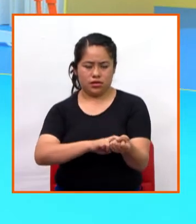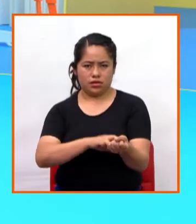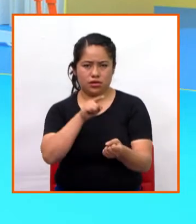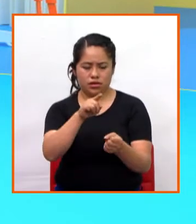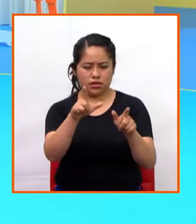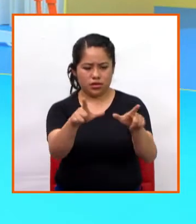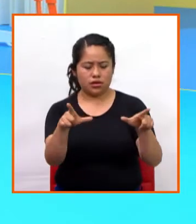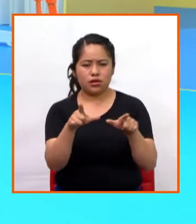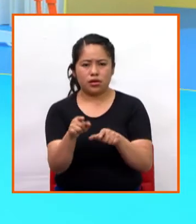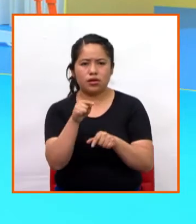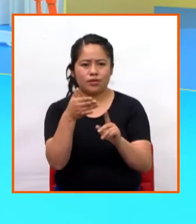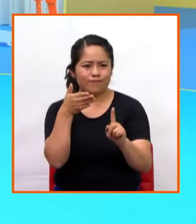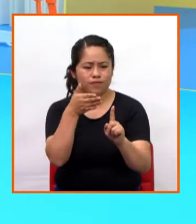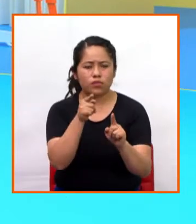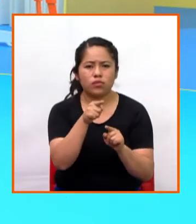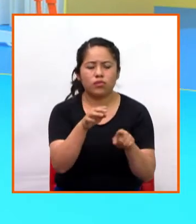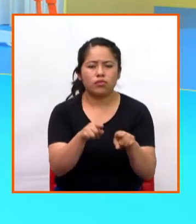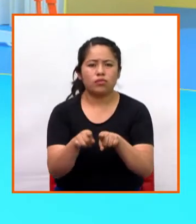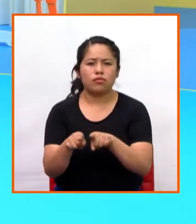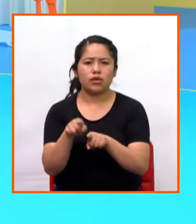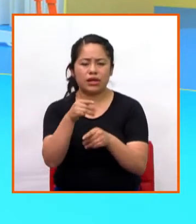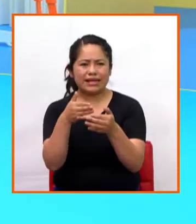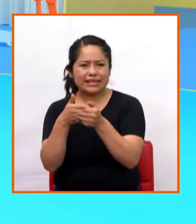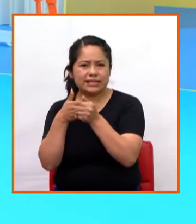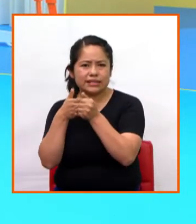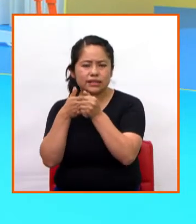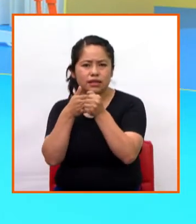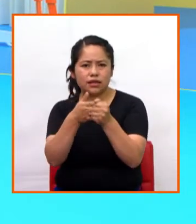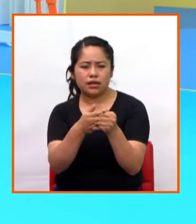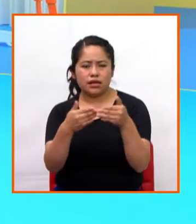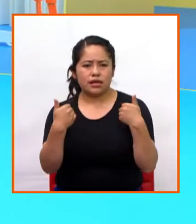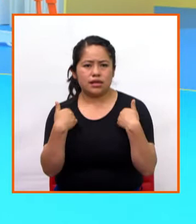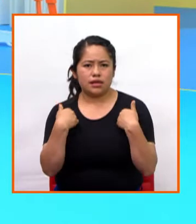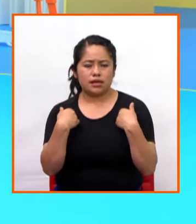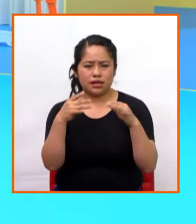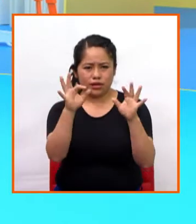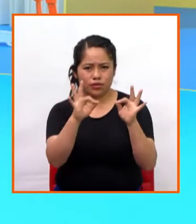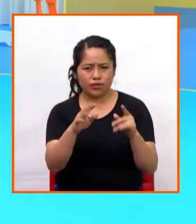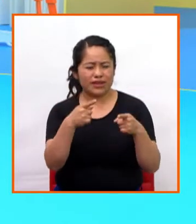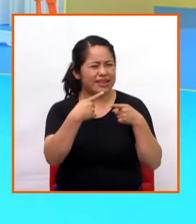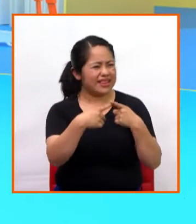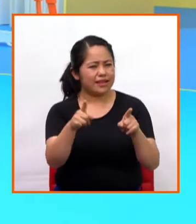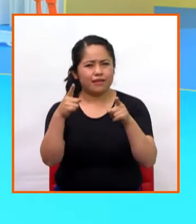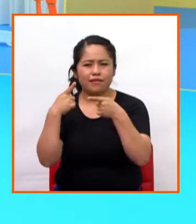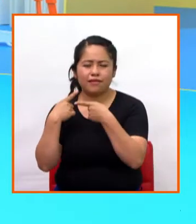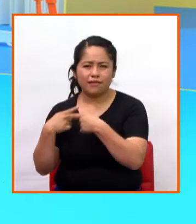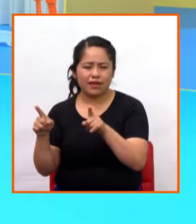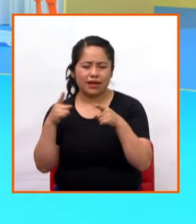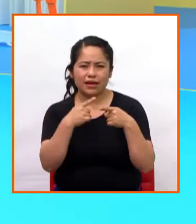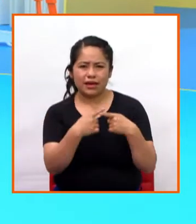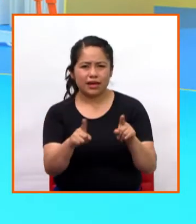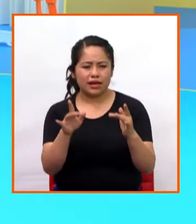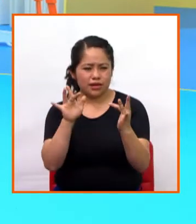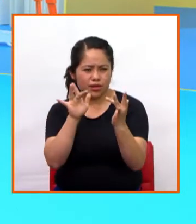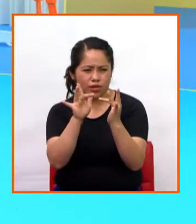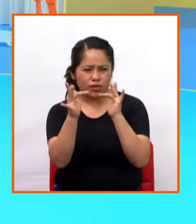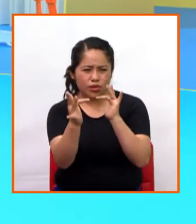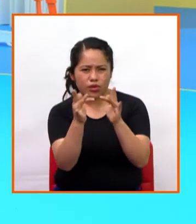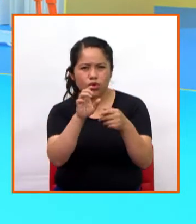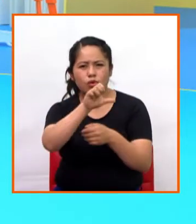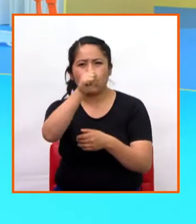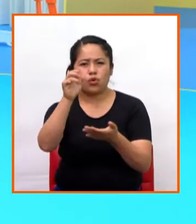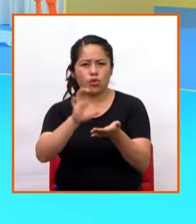específico. También les guían para cuando tengan que formar diferentes conexiones con otras neuronas. También